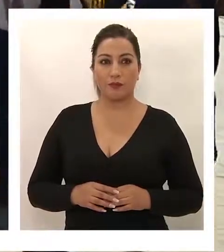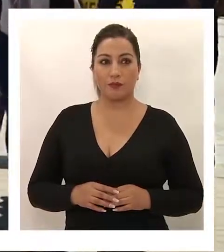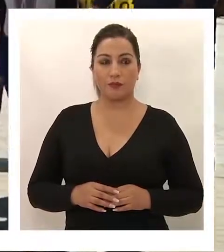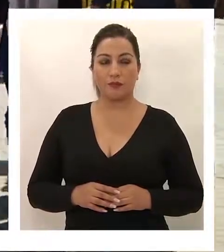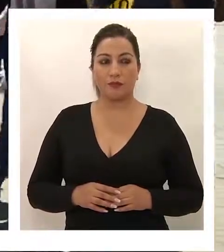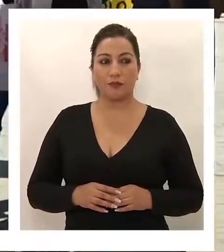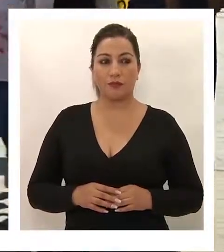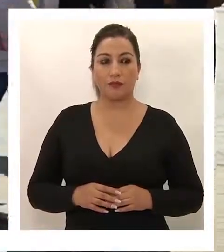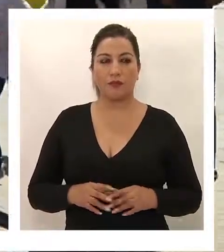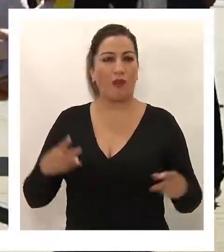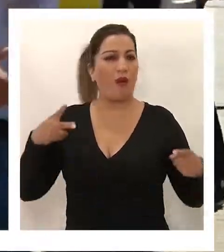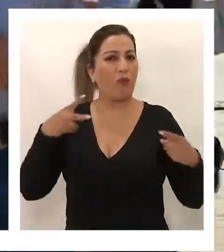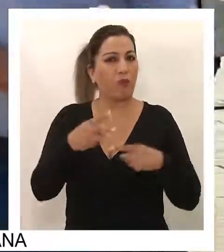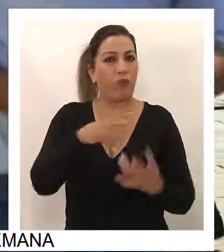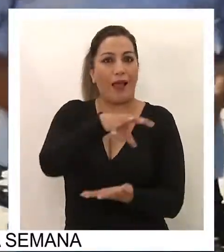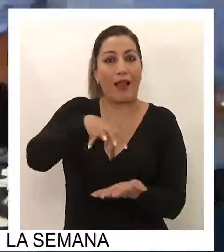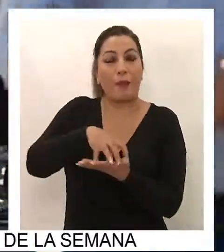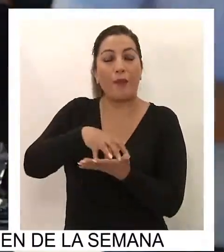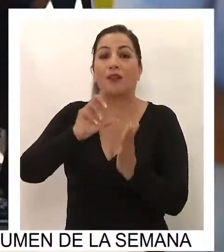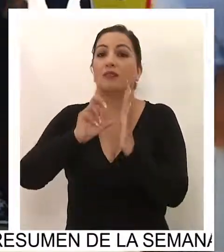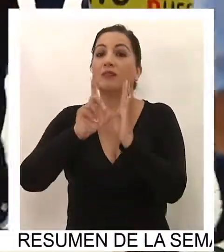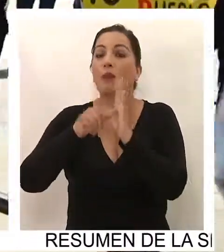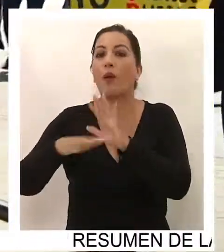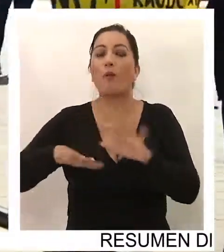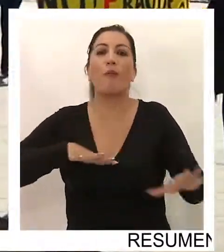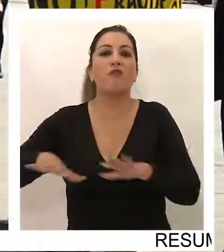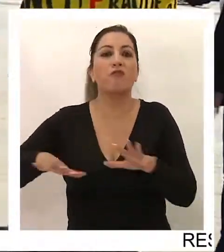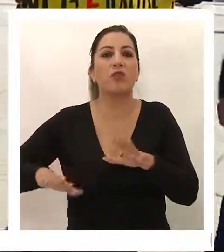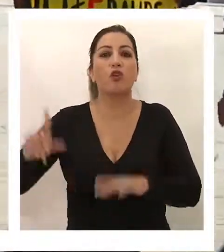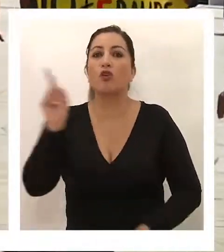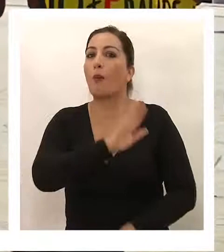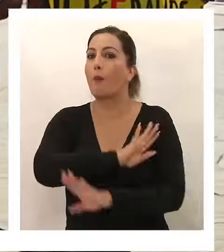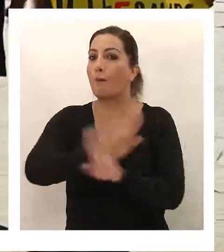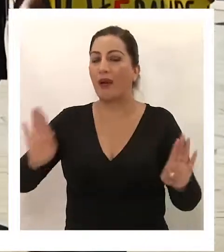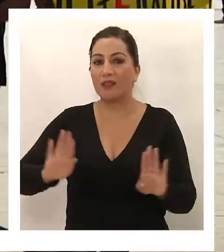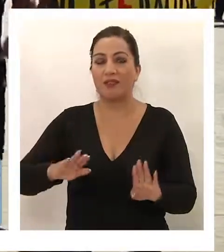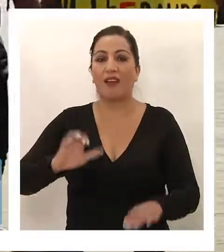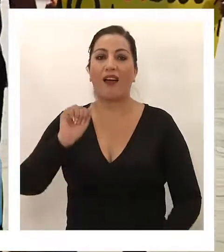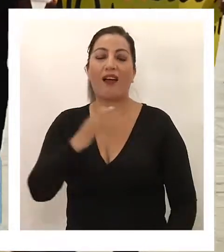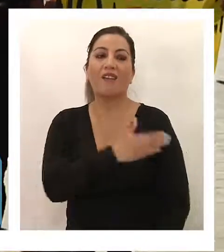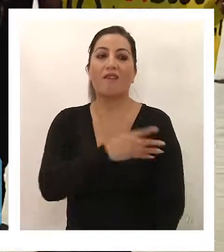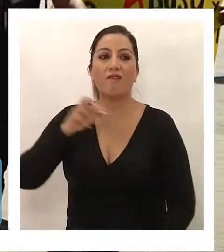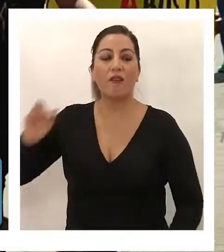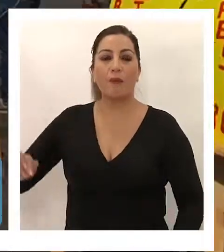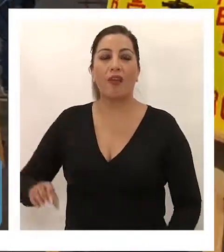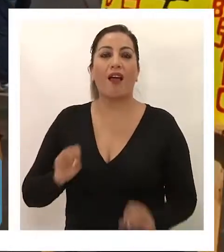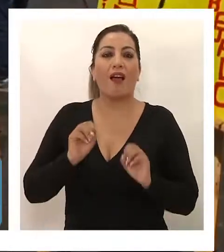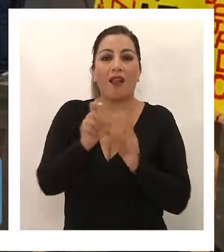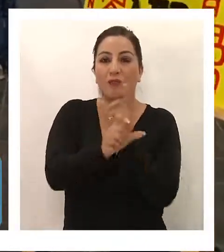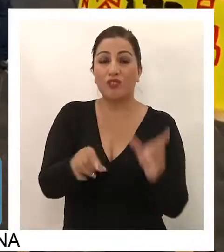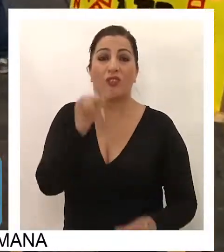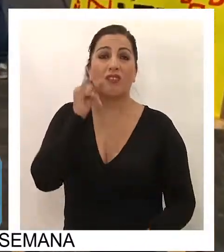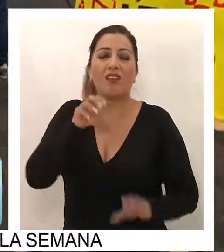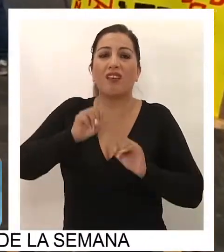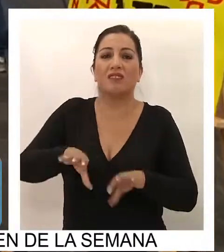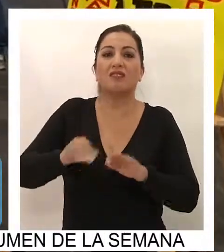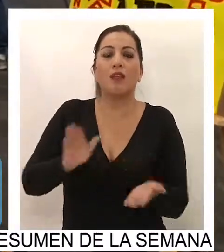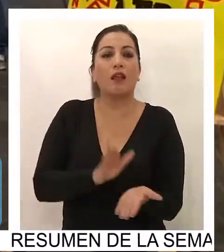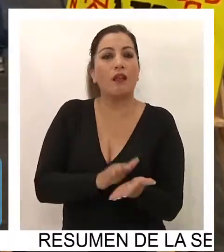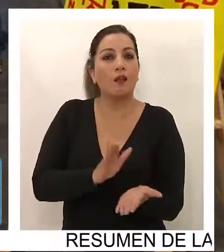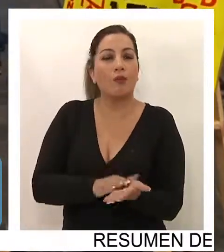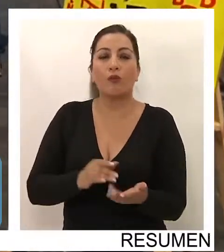Con una intervención en la Plaza Prat, el movimiento No Más AFP busca educar a la población hiquiqueña sobre la